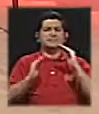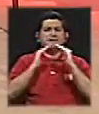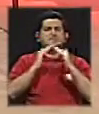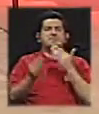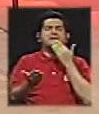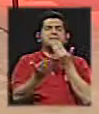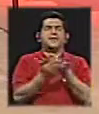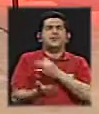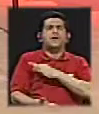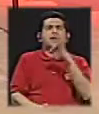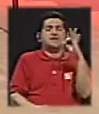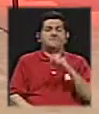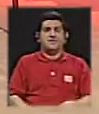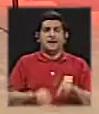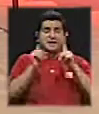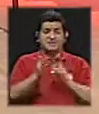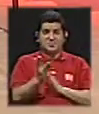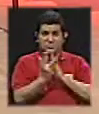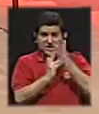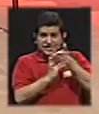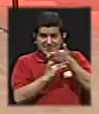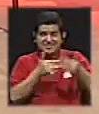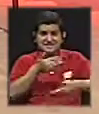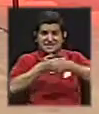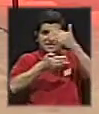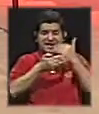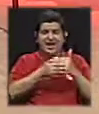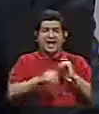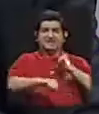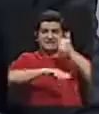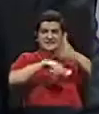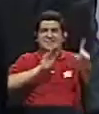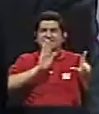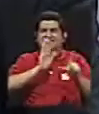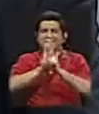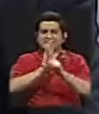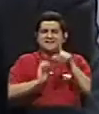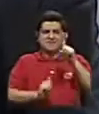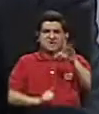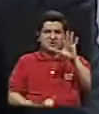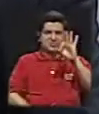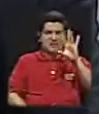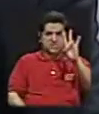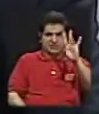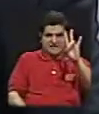serían aquellos que habrían entrado allí antes de la promulgación de la ley en